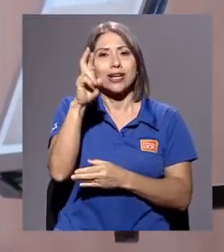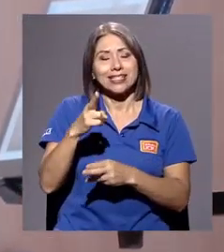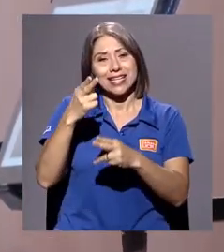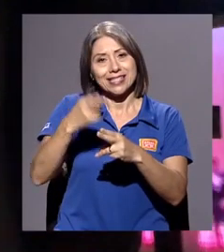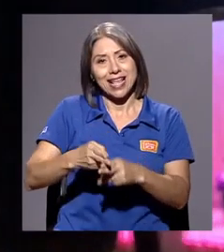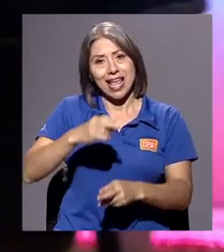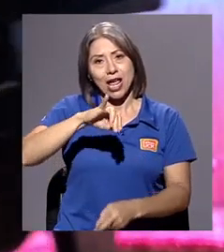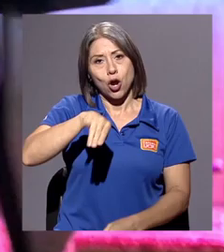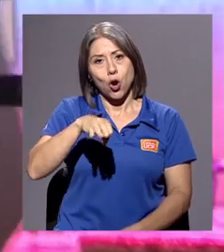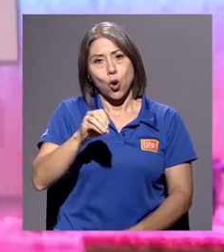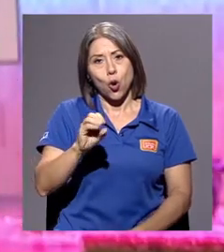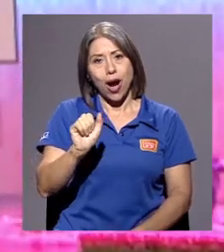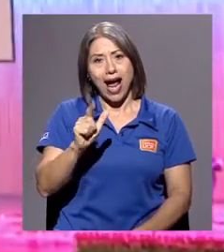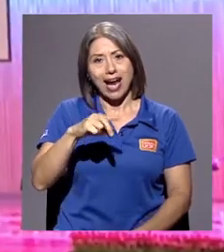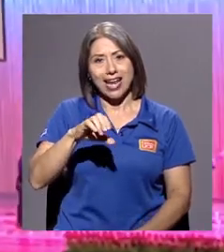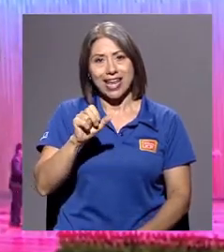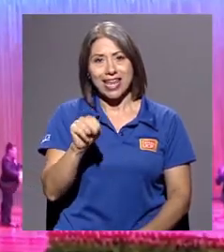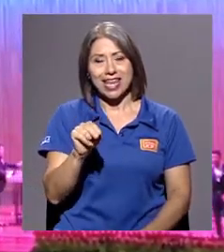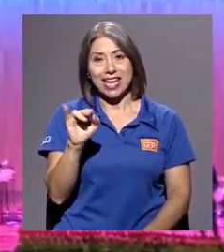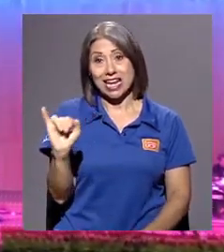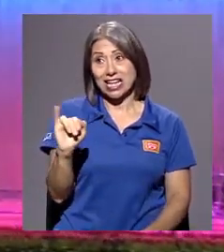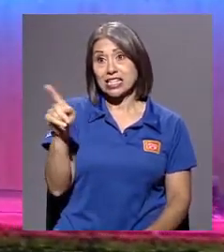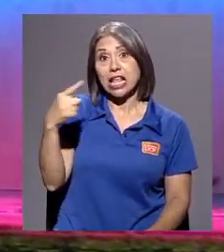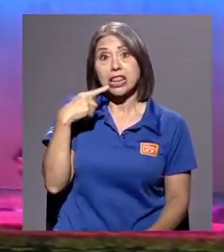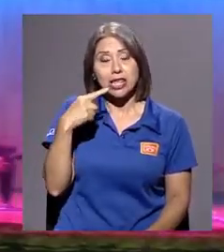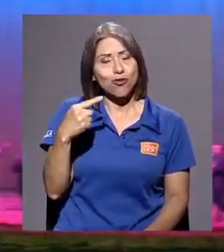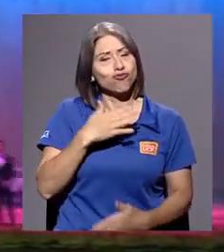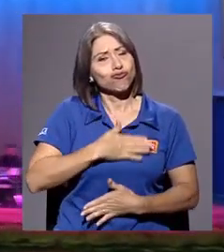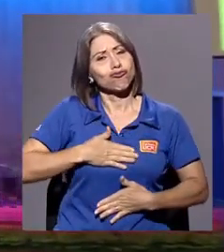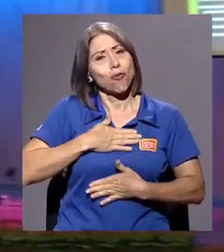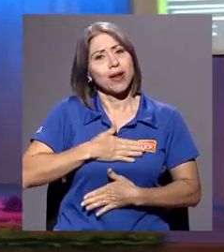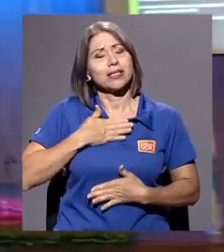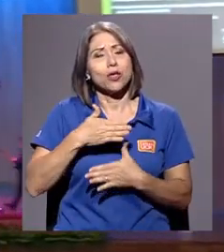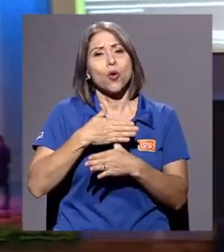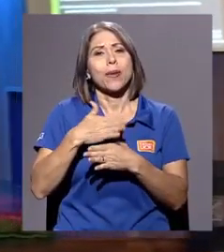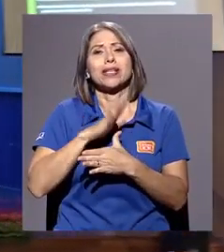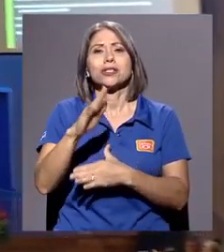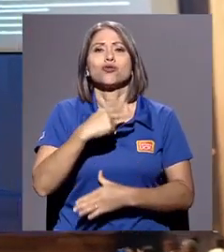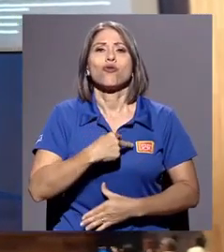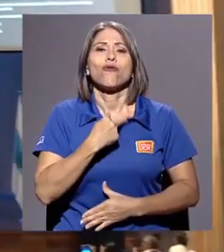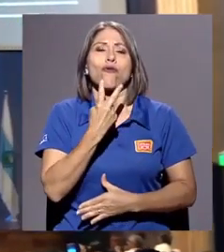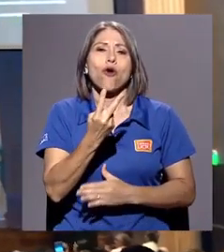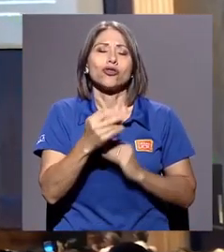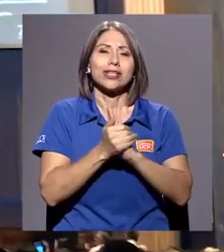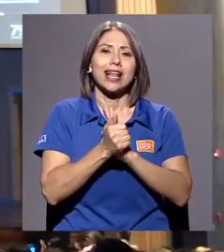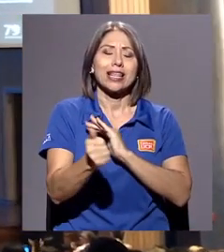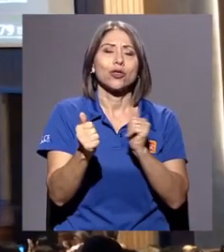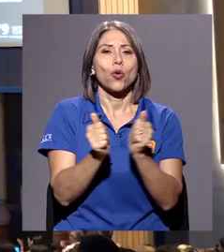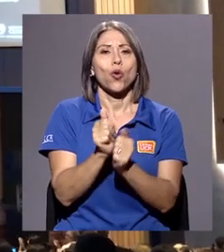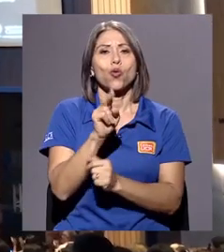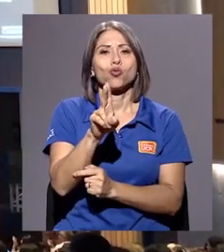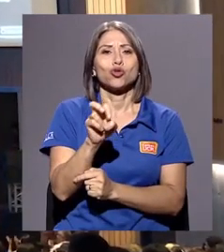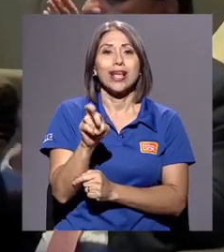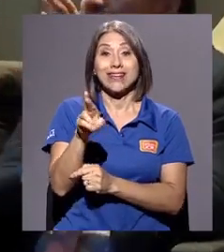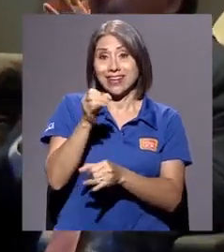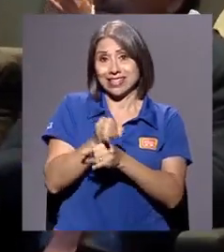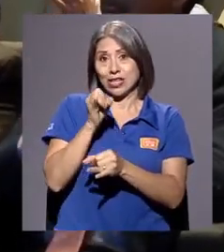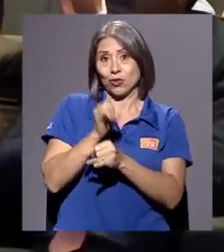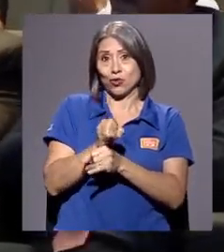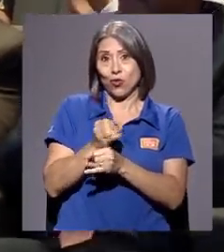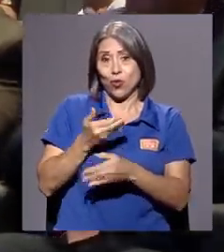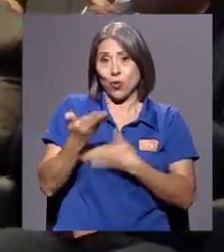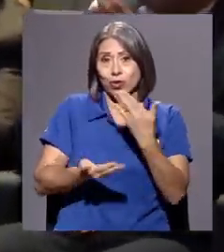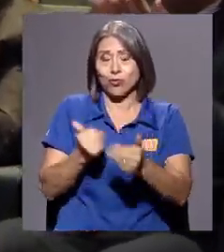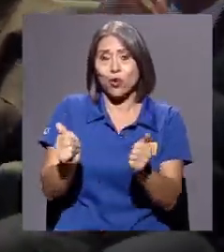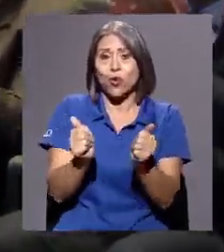quien reconoció estar complacido de compartir su voz y talento con la UCR, institución que contribuyó con su